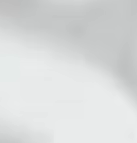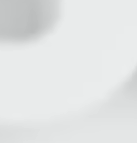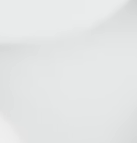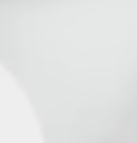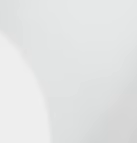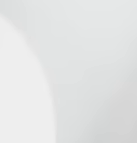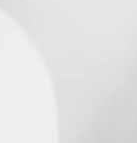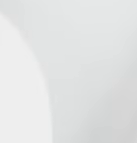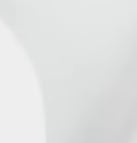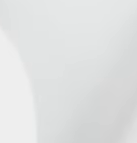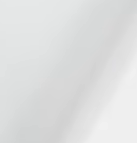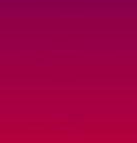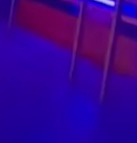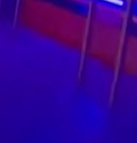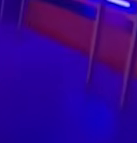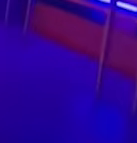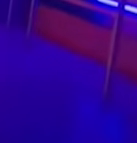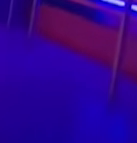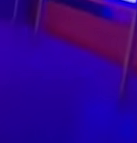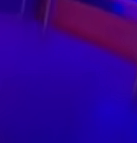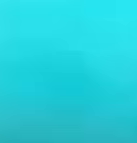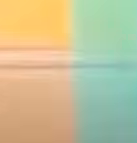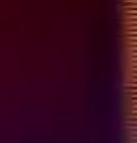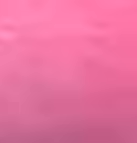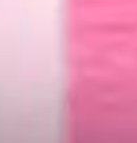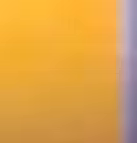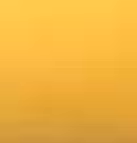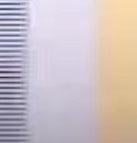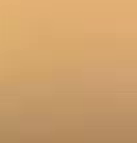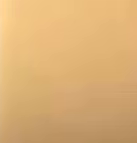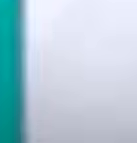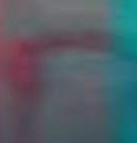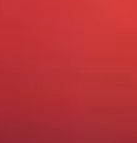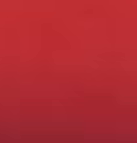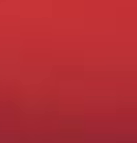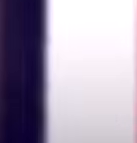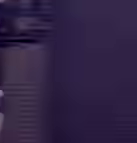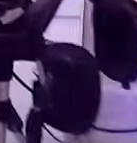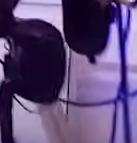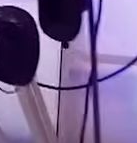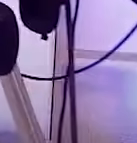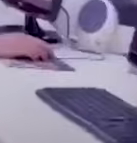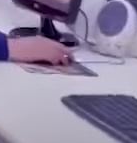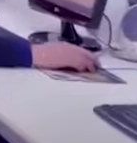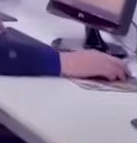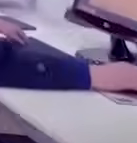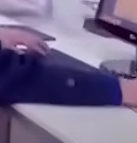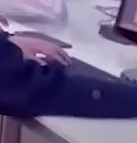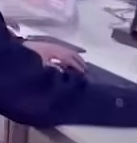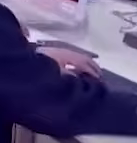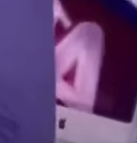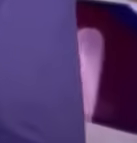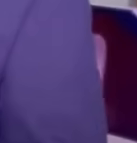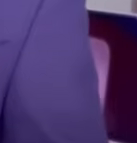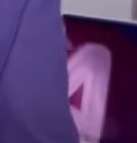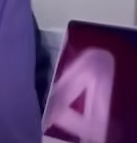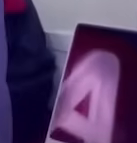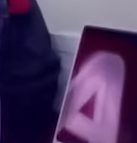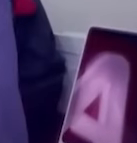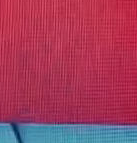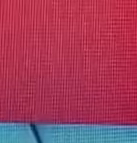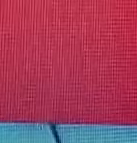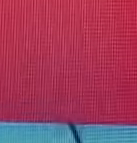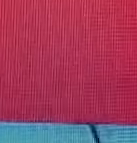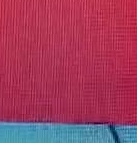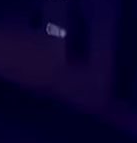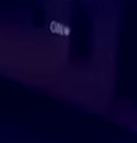Este sábado 23 de marzo, ¿cómo se vivirá la jornada censal en Bolivia? Tufi Aret, Miriam Claros, Gerardo Serrano y